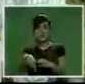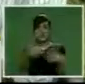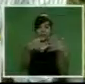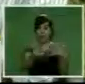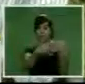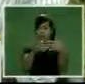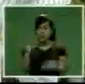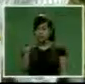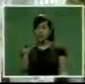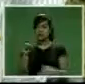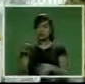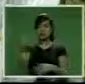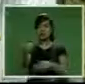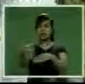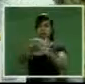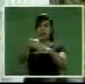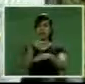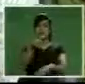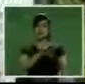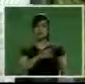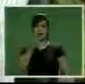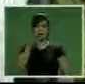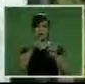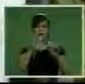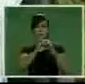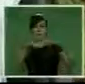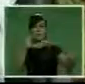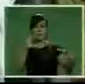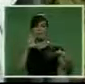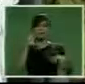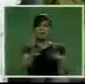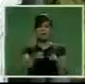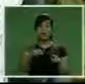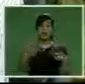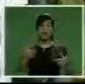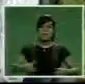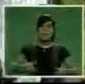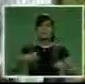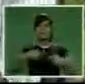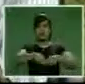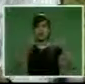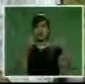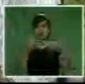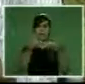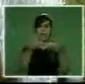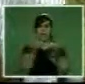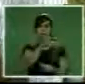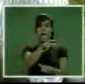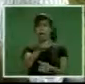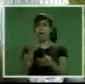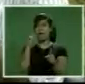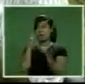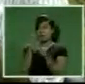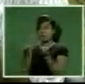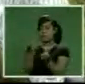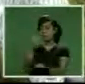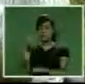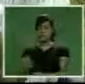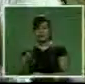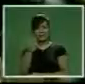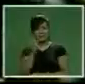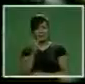trate de desintegrarse. Hace esfuerzo por Panamá. Hace esfuerzo por controlar Costa Rica. Y entonces tenemos dos fuerzas